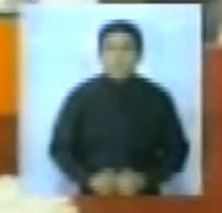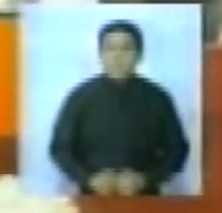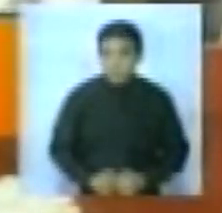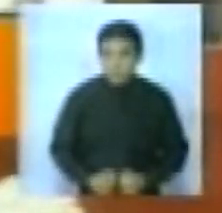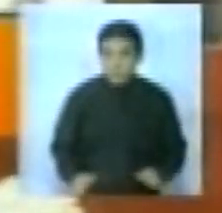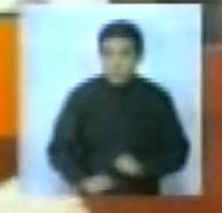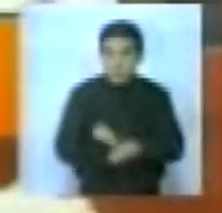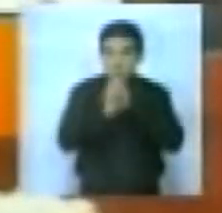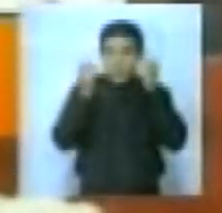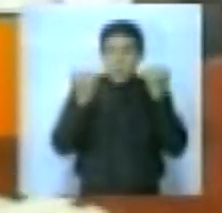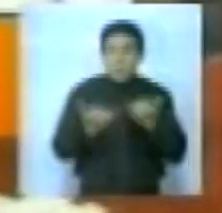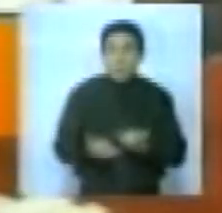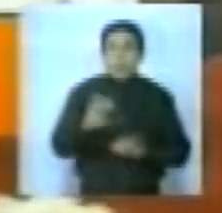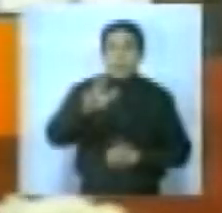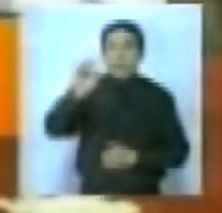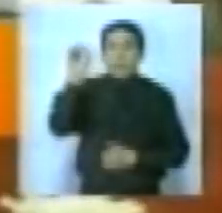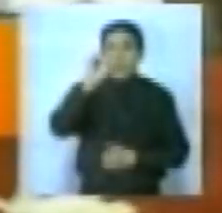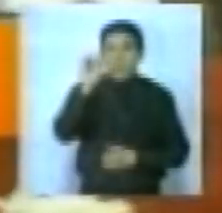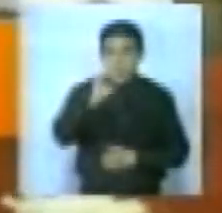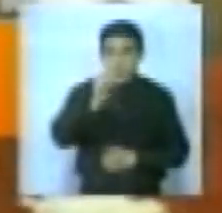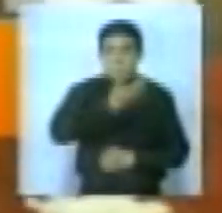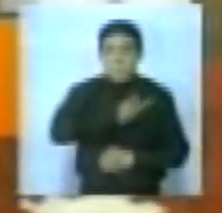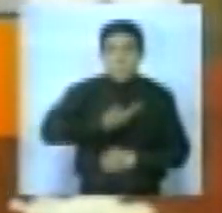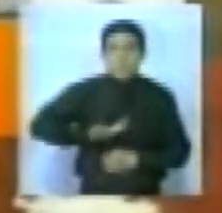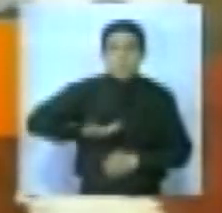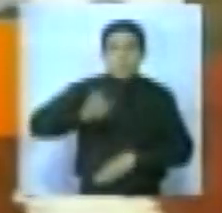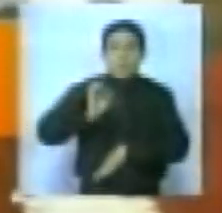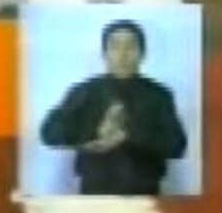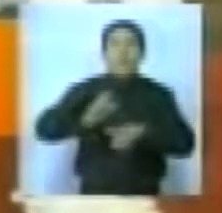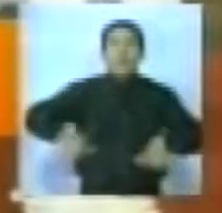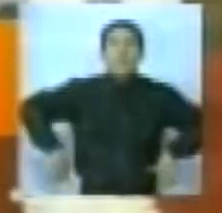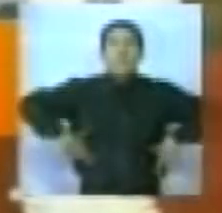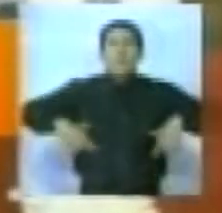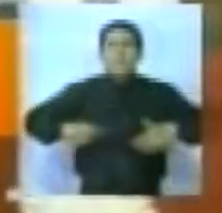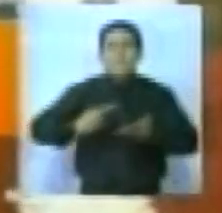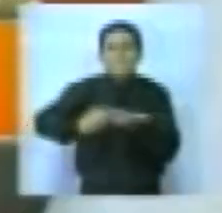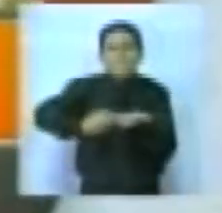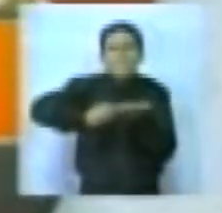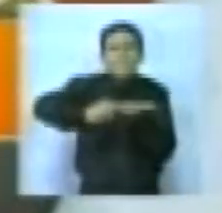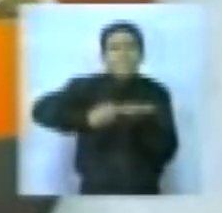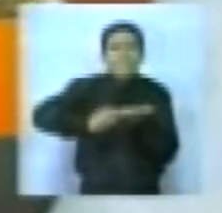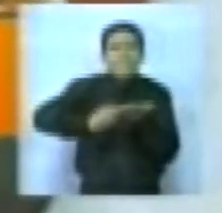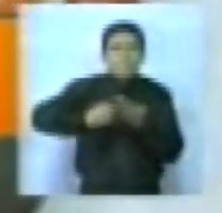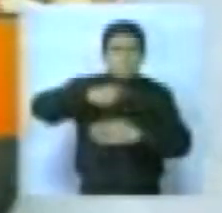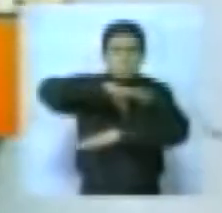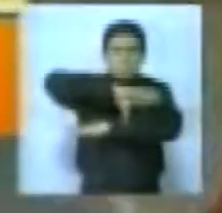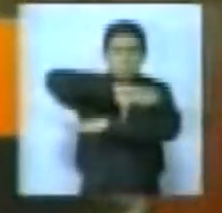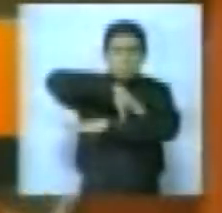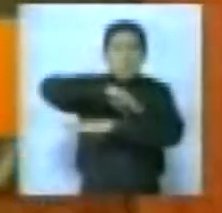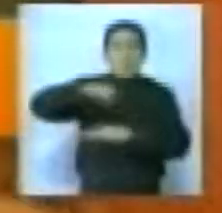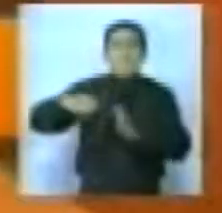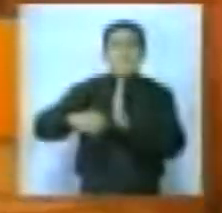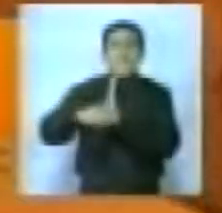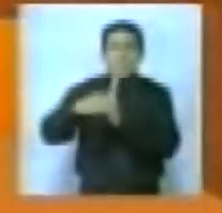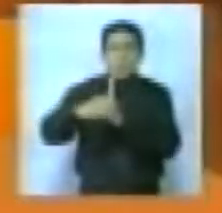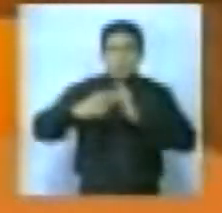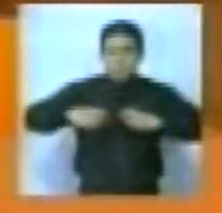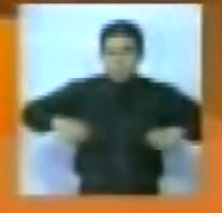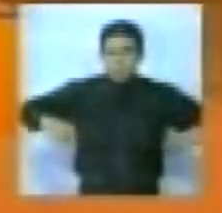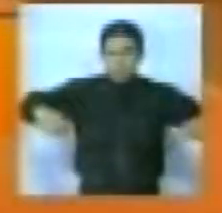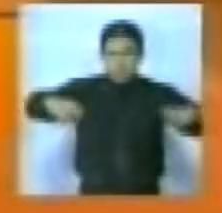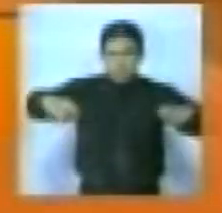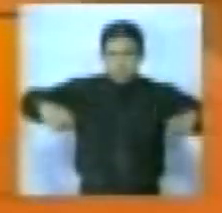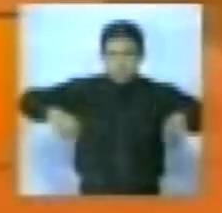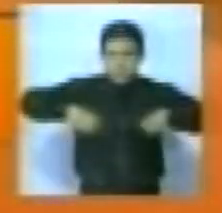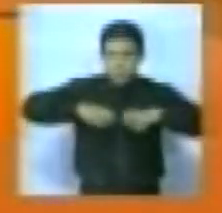Durante la mañana de este 3 de octubre, el presidente de la República, Lenín Moreno, se reunió con varios ministros de Estado en un